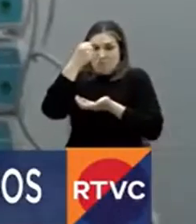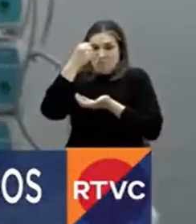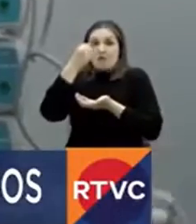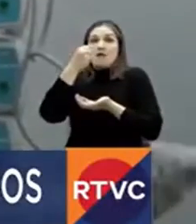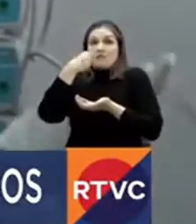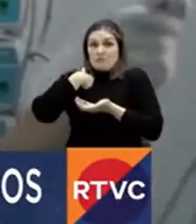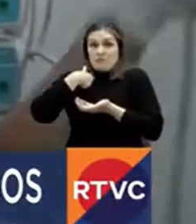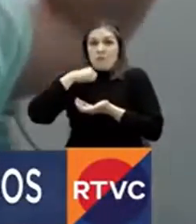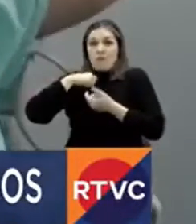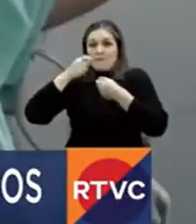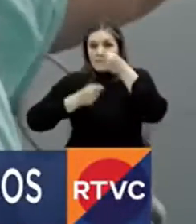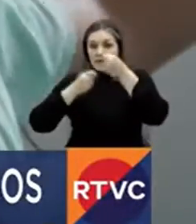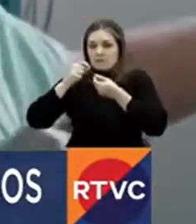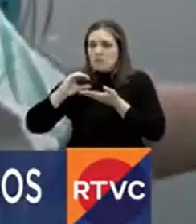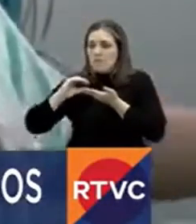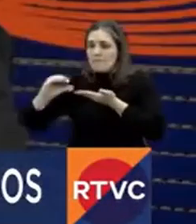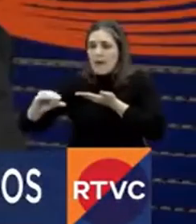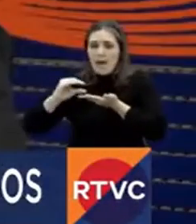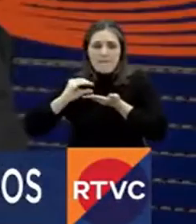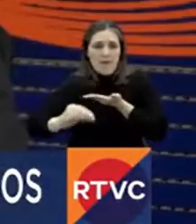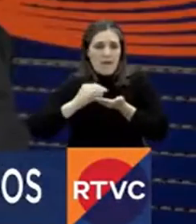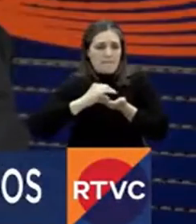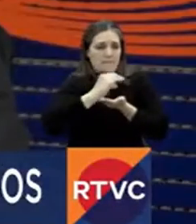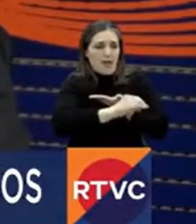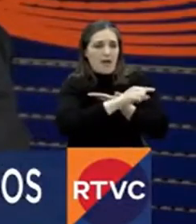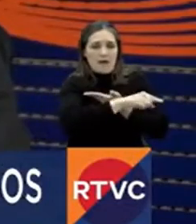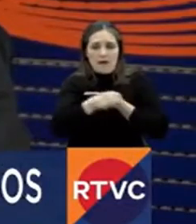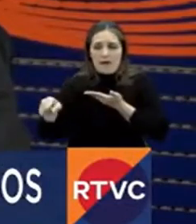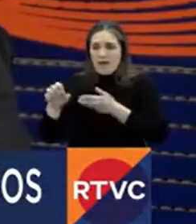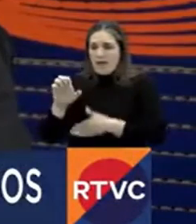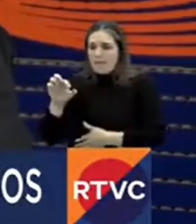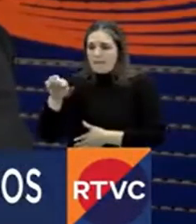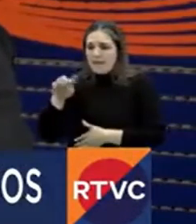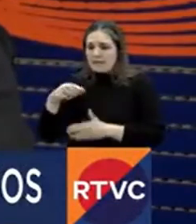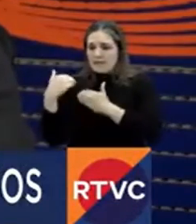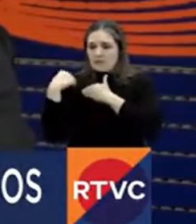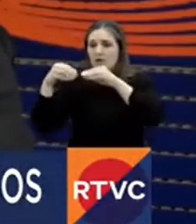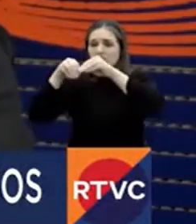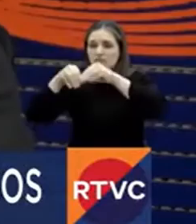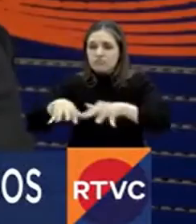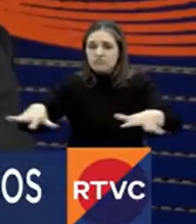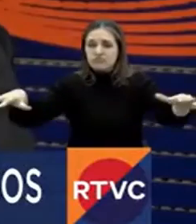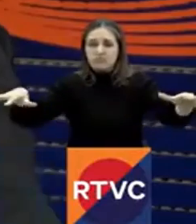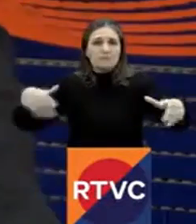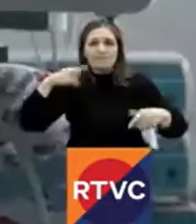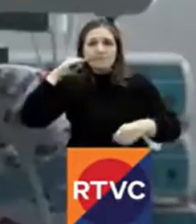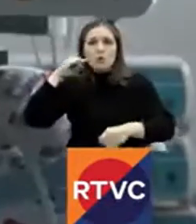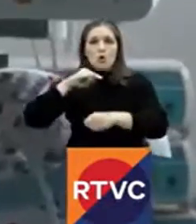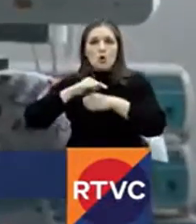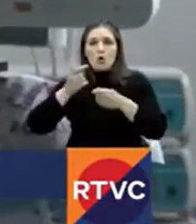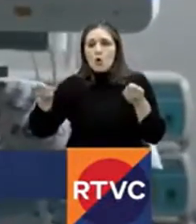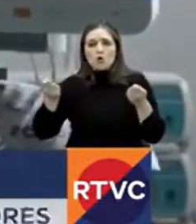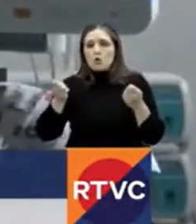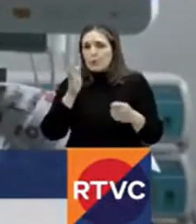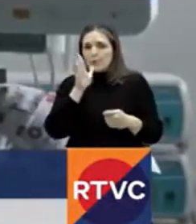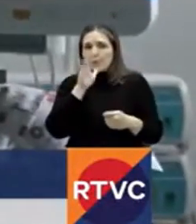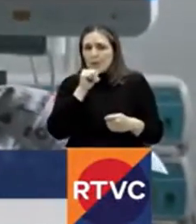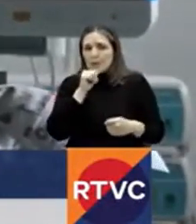EPS, no existe control estatal. Lo que plantea el proyecto de ley es que en un